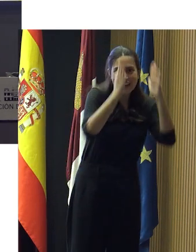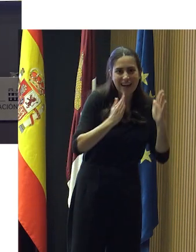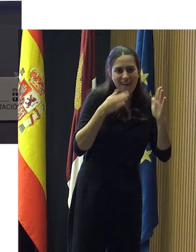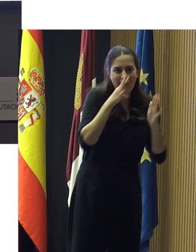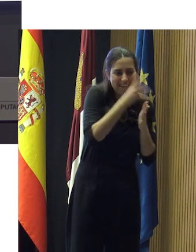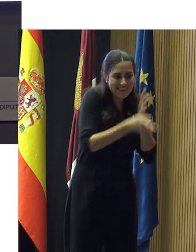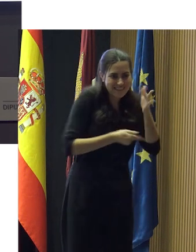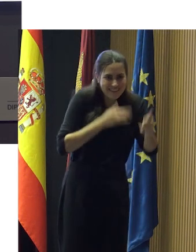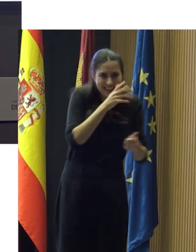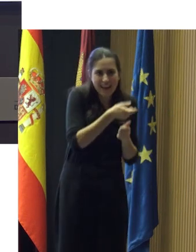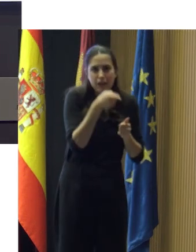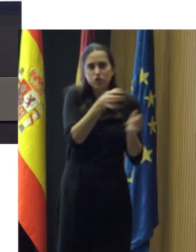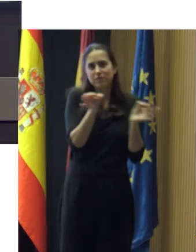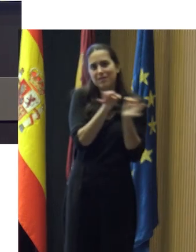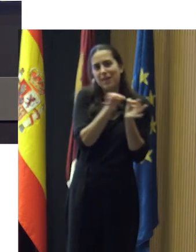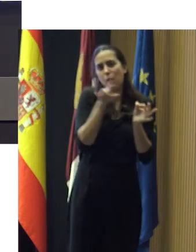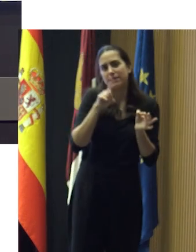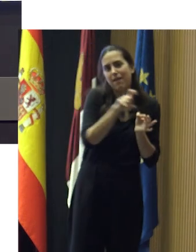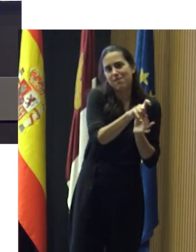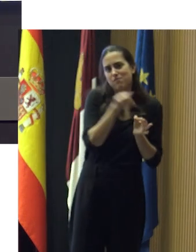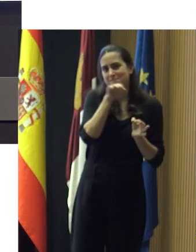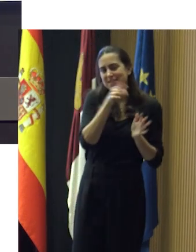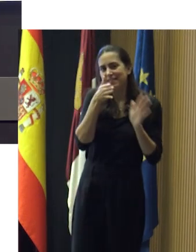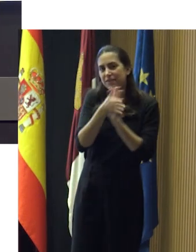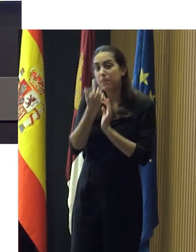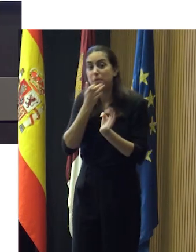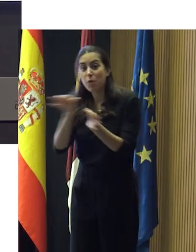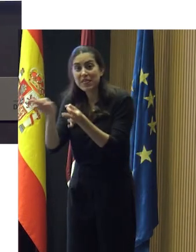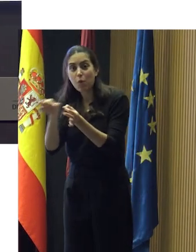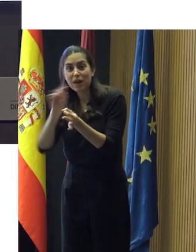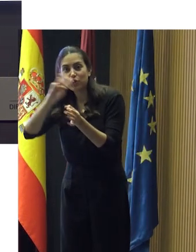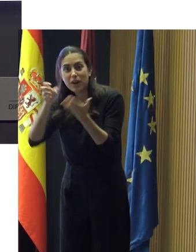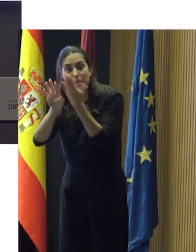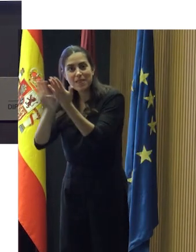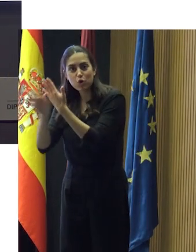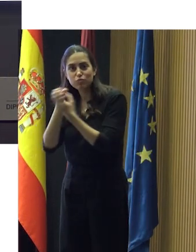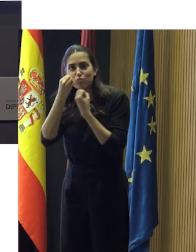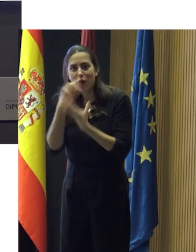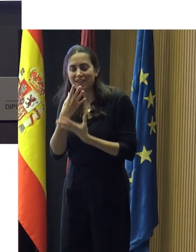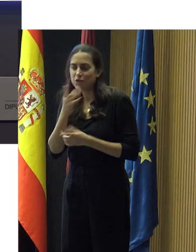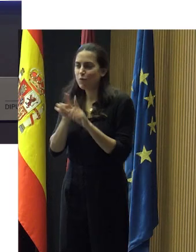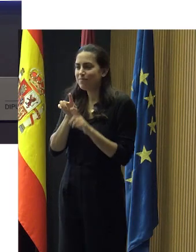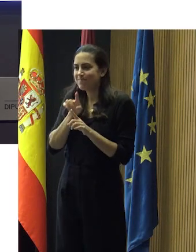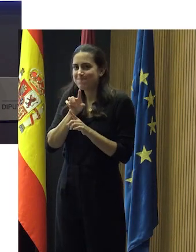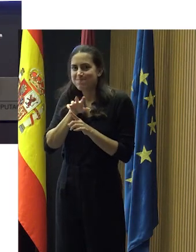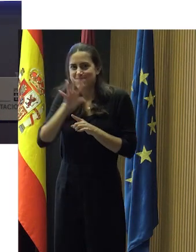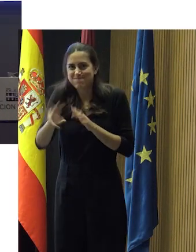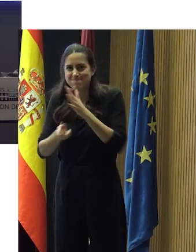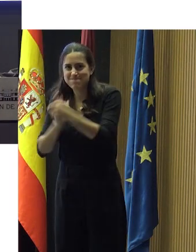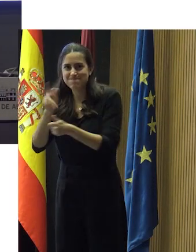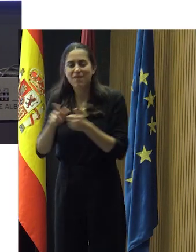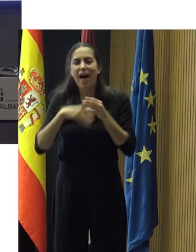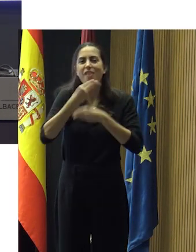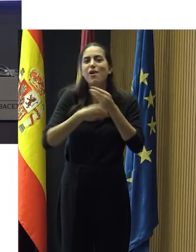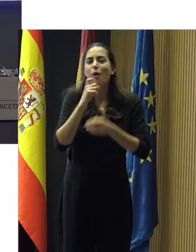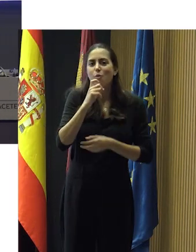Esas serían nuestras células tumorales. Van aprovechándose del resto de vecinos para su propio beneficio. ¿Y cómo hacen esto?